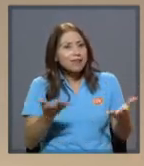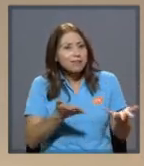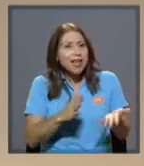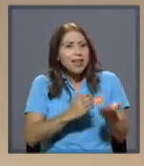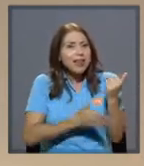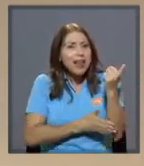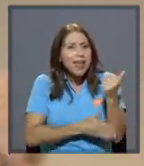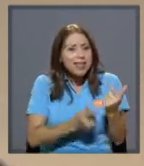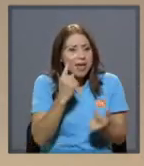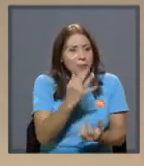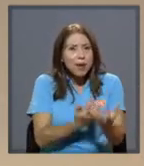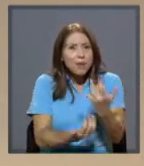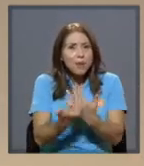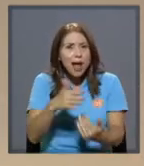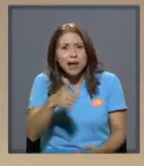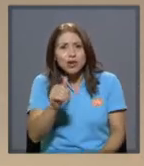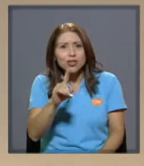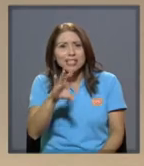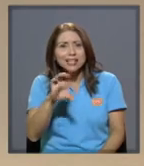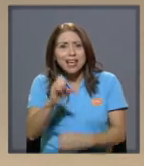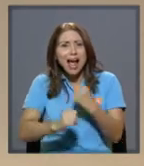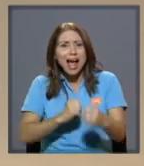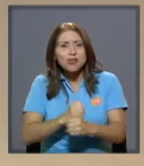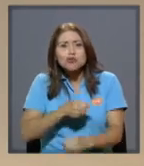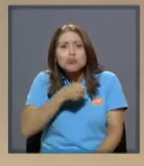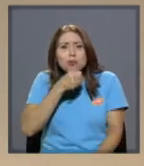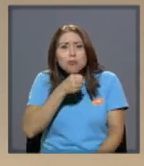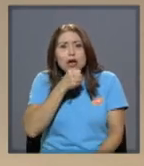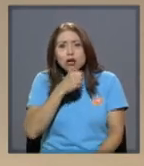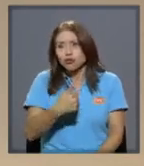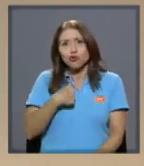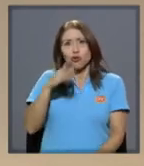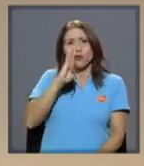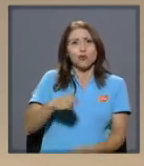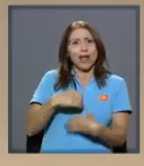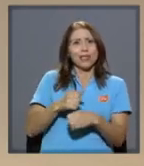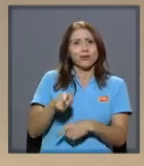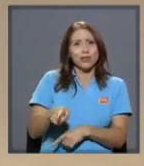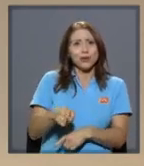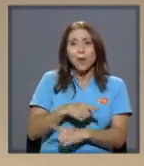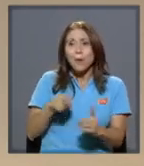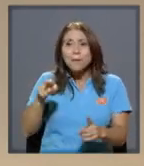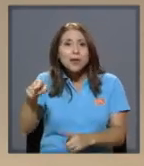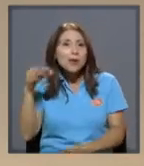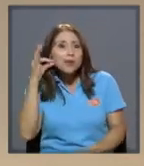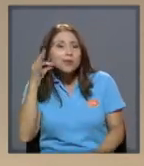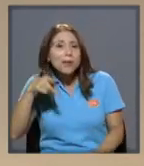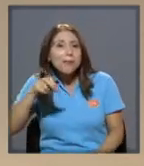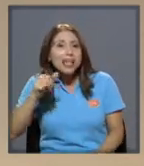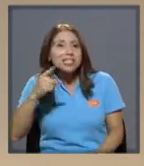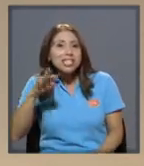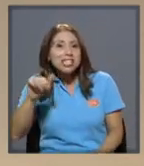de las ampollas que se me dían, lo haría muy mal. Panchita lo hacía muy bien, tenía una dieta muy frugal,